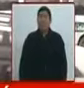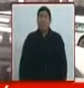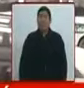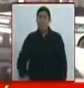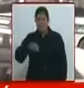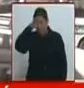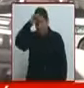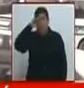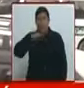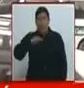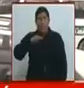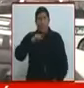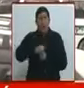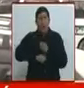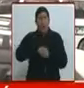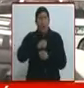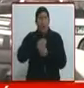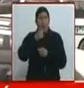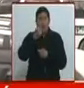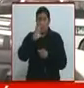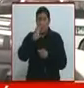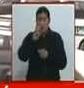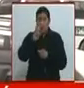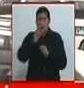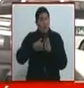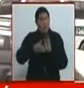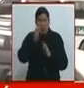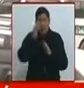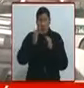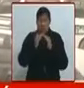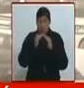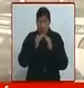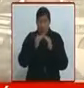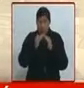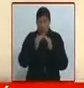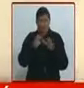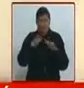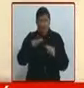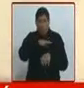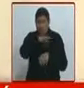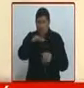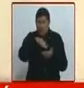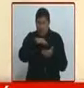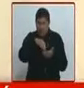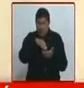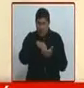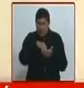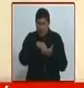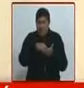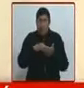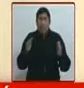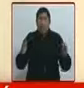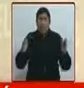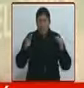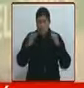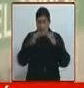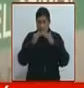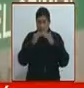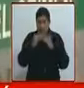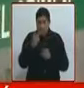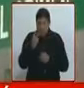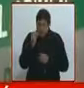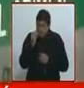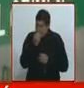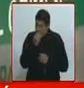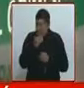La menor de 16 años habría salido de su hogar por Miraflores con dirección a un internet